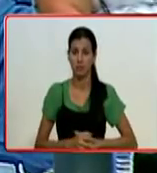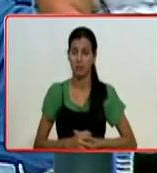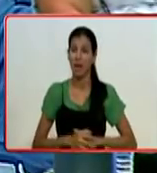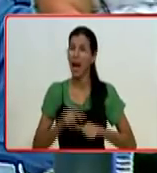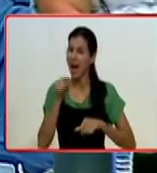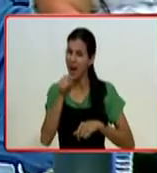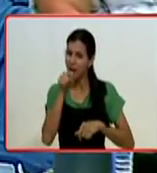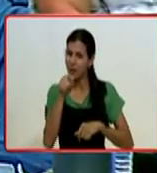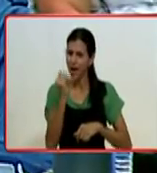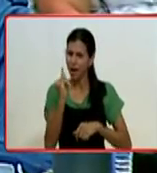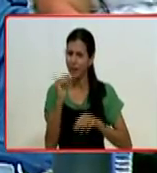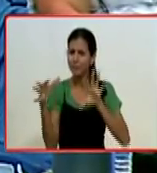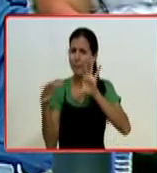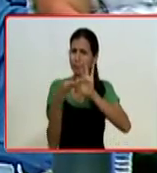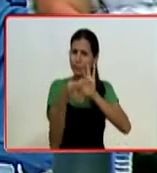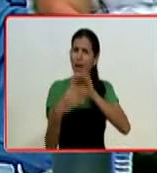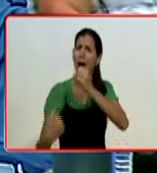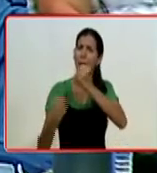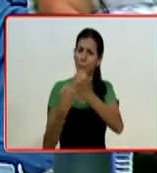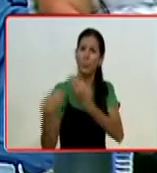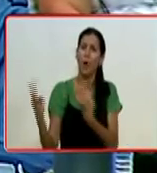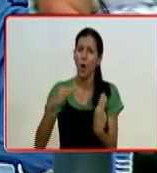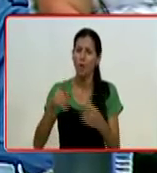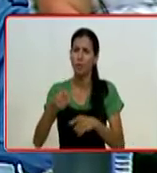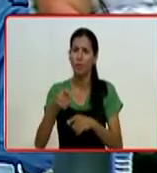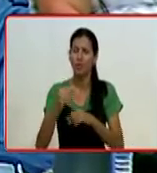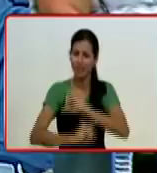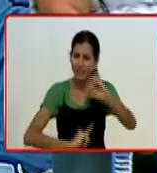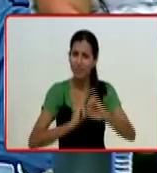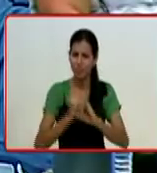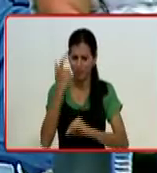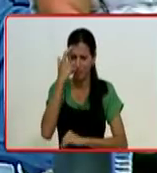donde hay lazos internacionales, Miguel Ángel.